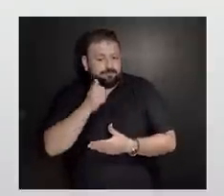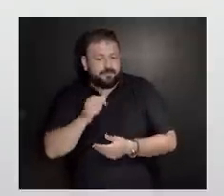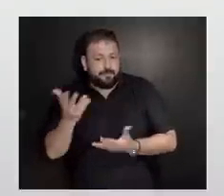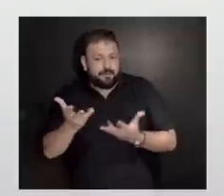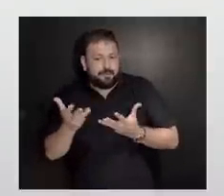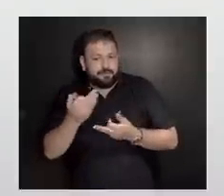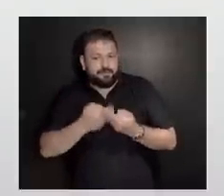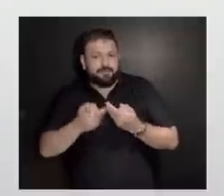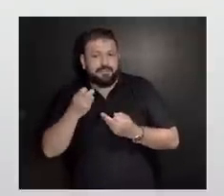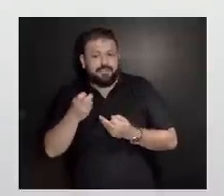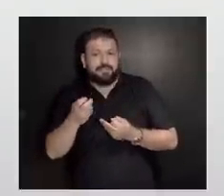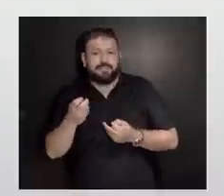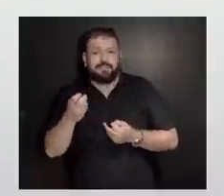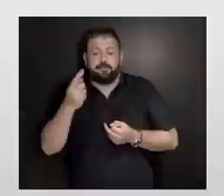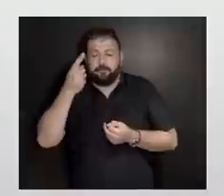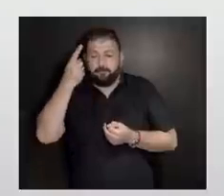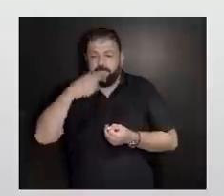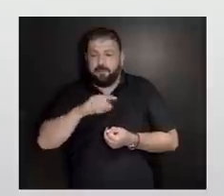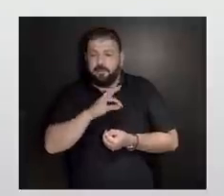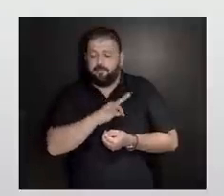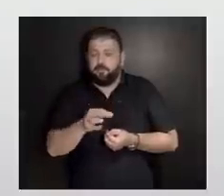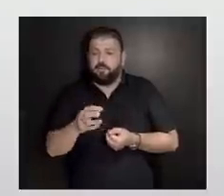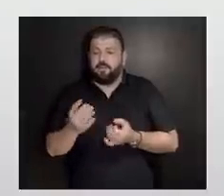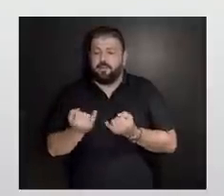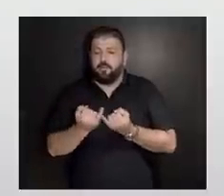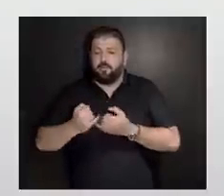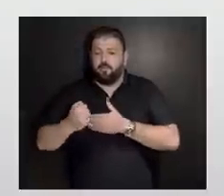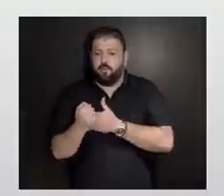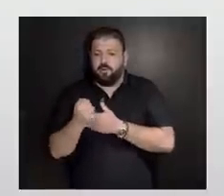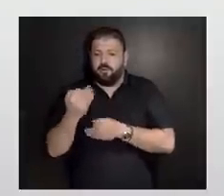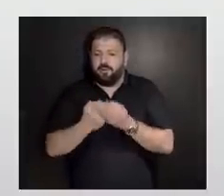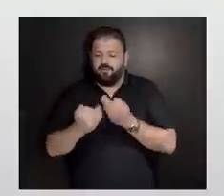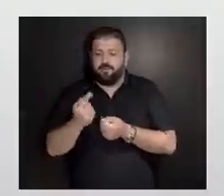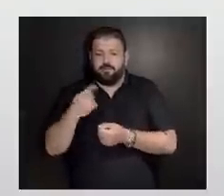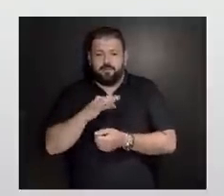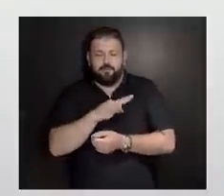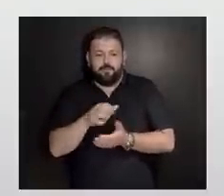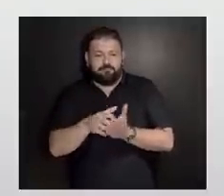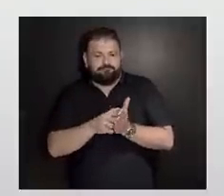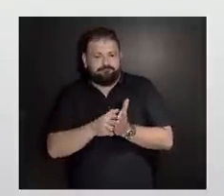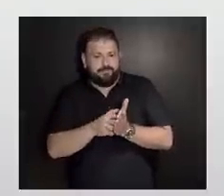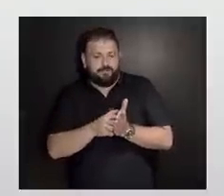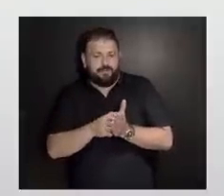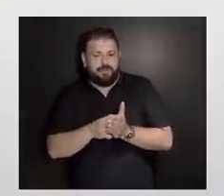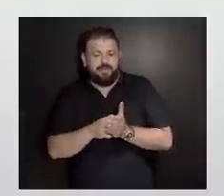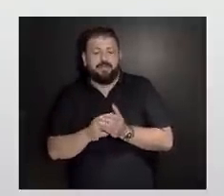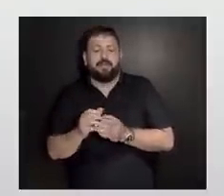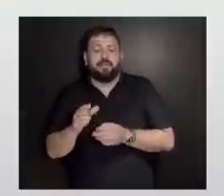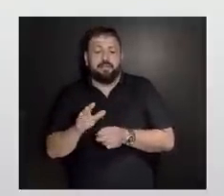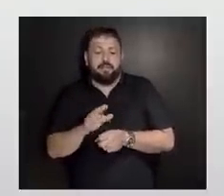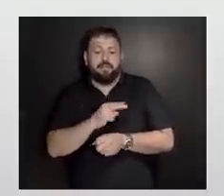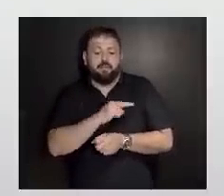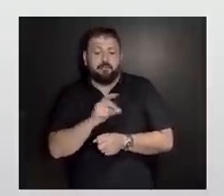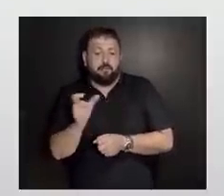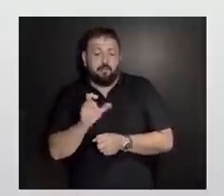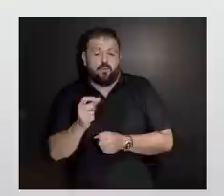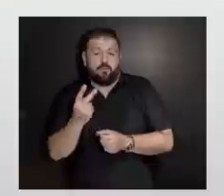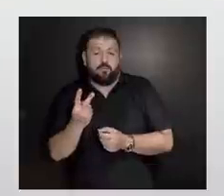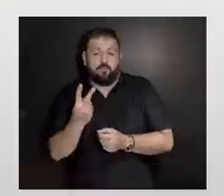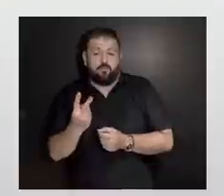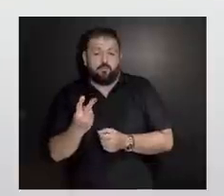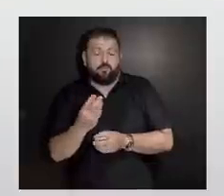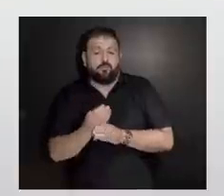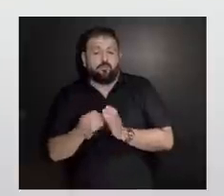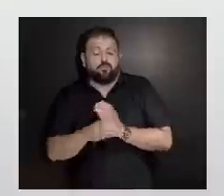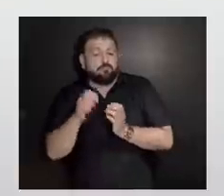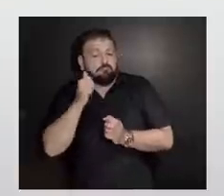a estos genes para ahorrar todo esta carga que posteriormente le vamos a proporcionar y entonces aquí los dos extremos van a